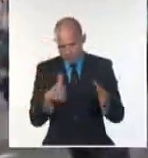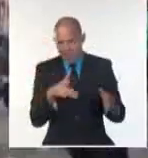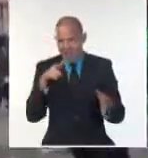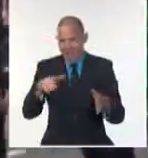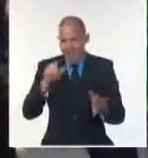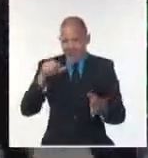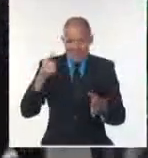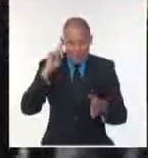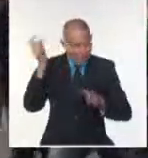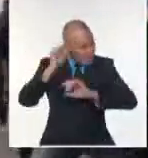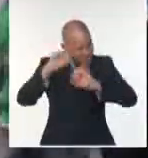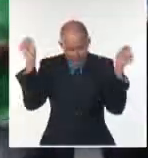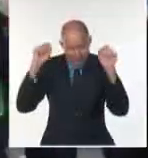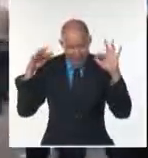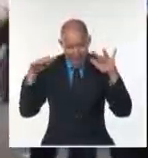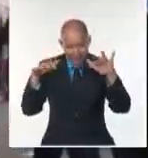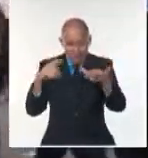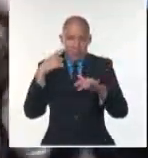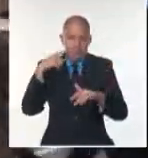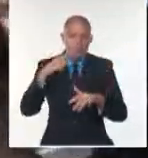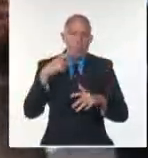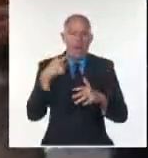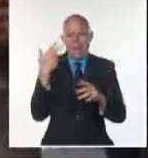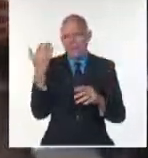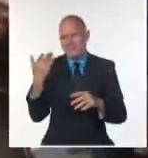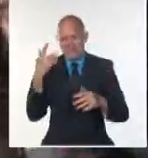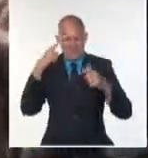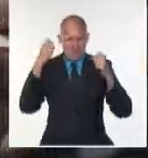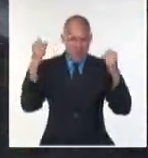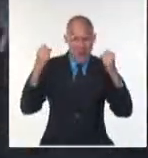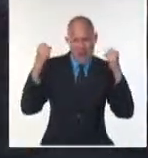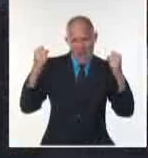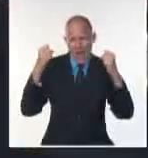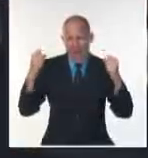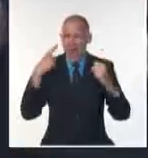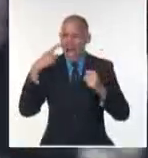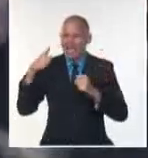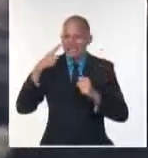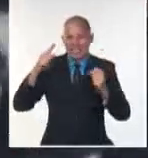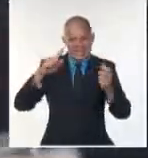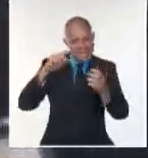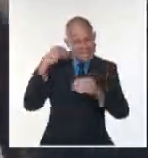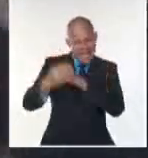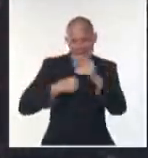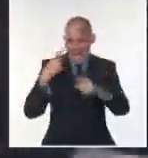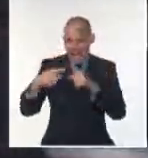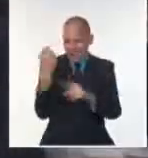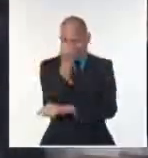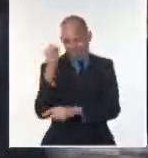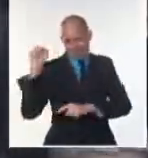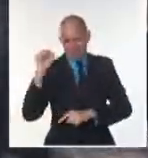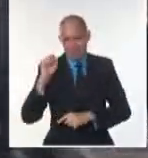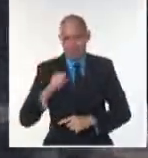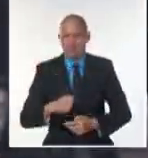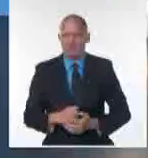movilizaciones en la capital, Buenos Aires, en defensa del sector público y en rechazo a los cambios de naturaleza neoliberal.